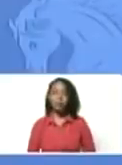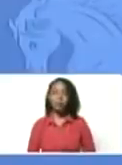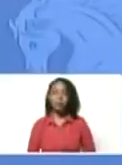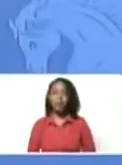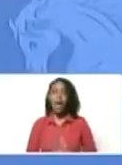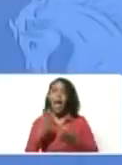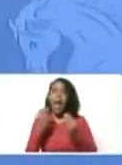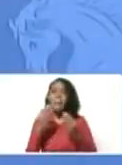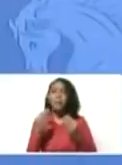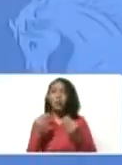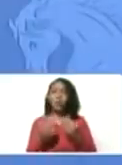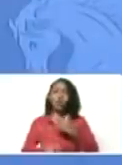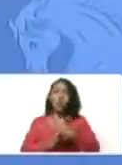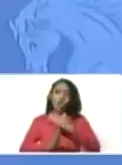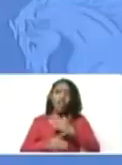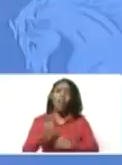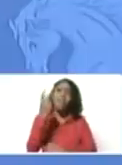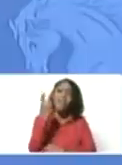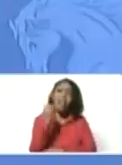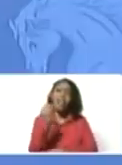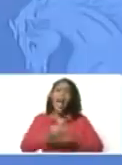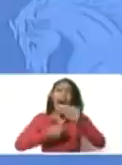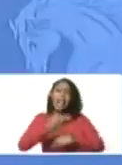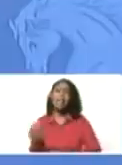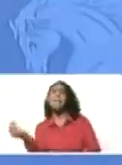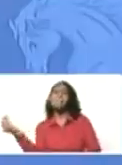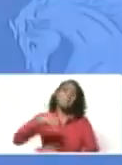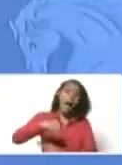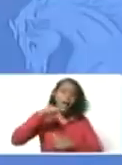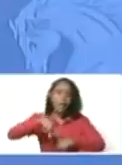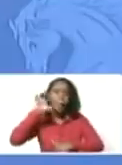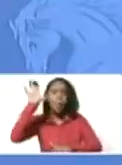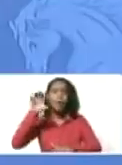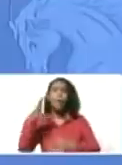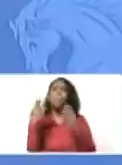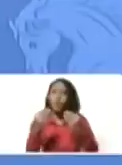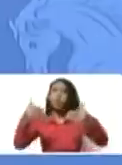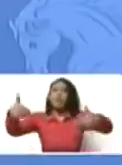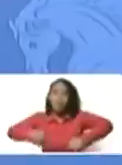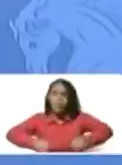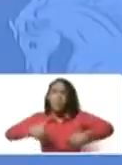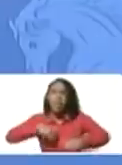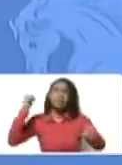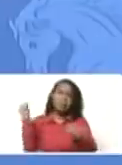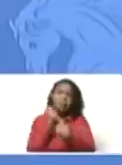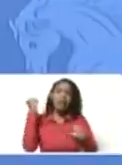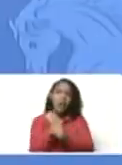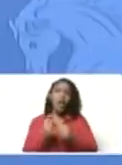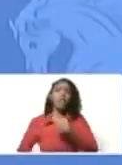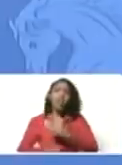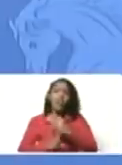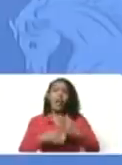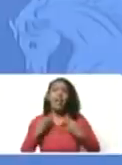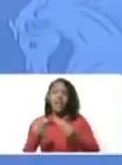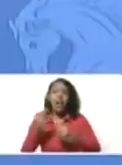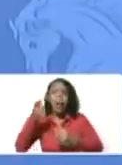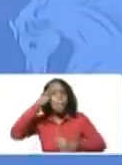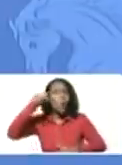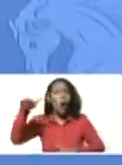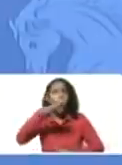Es mucho todavía lo que hay que hacer por esta patria. Es mucho el sacrificio y el trabajo que hay que darle a nuestro